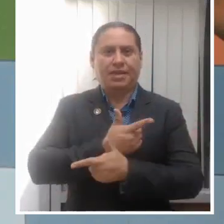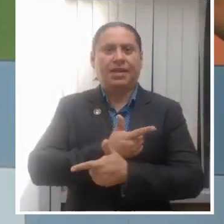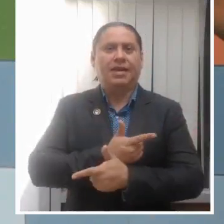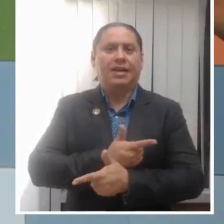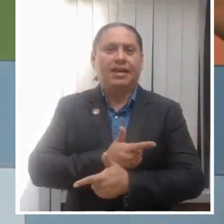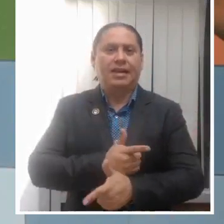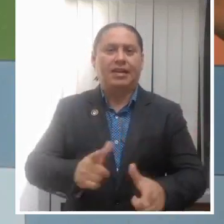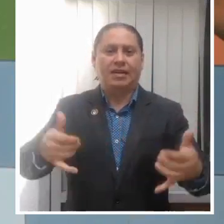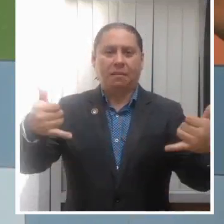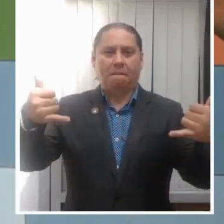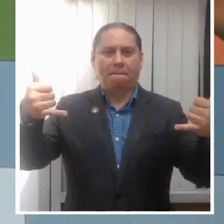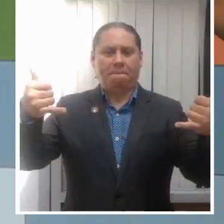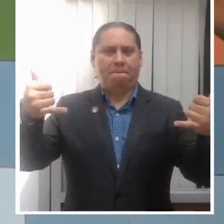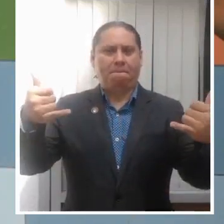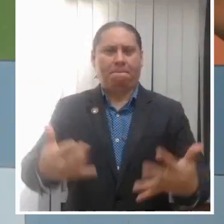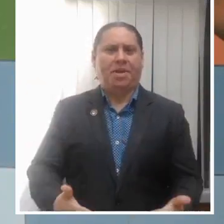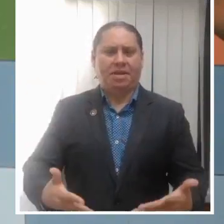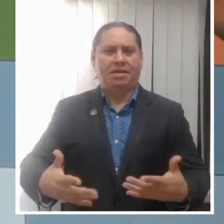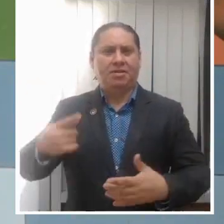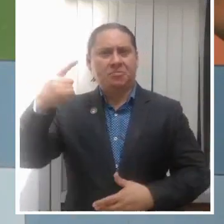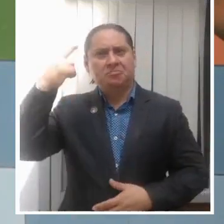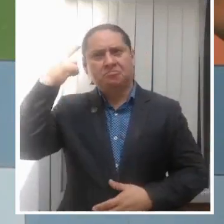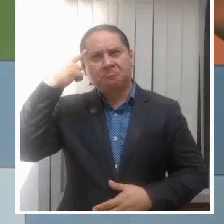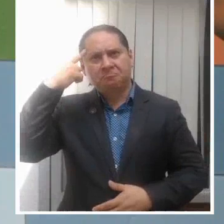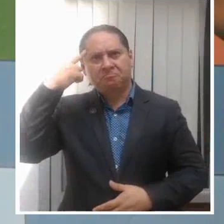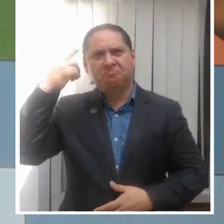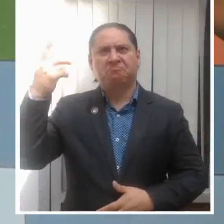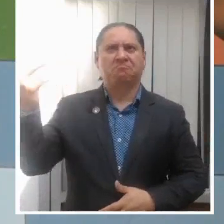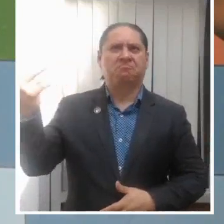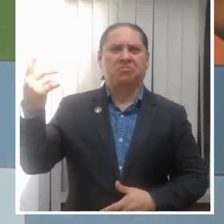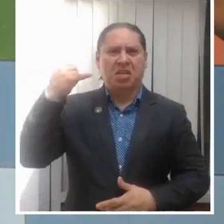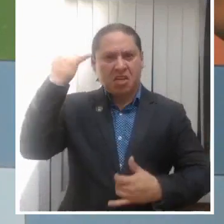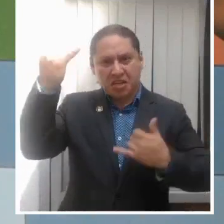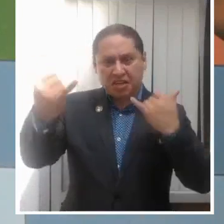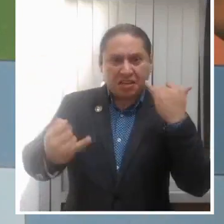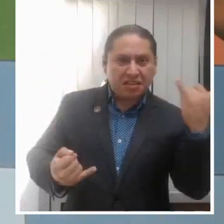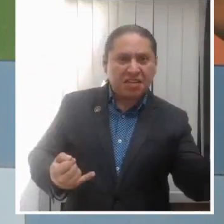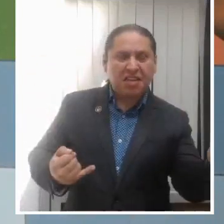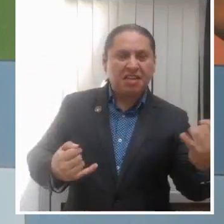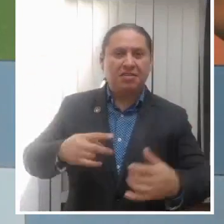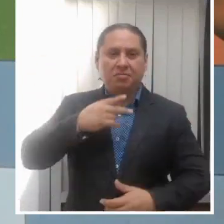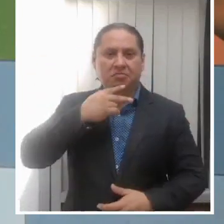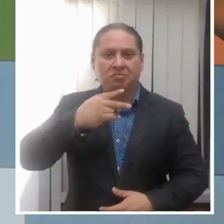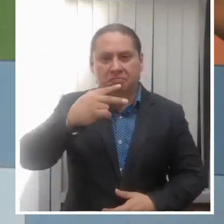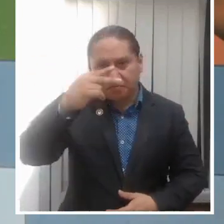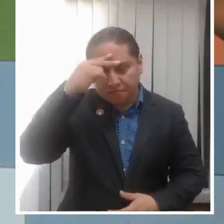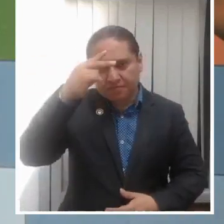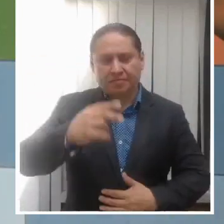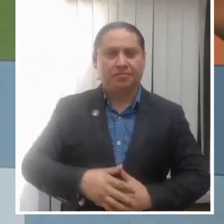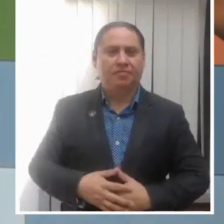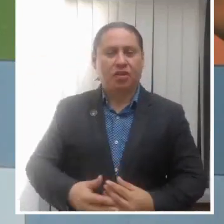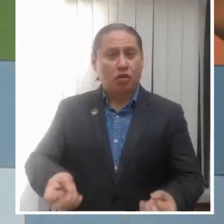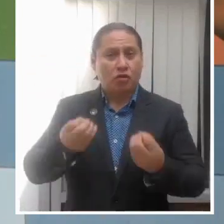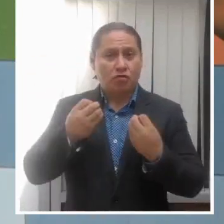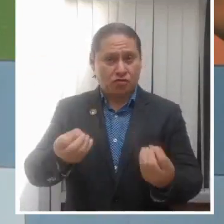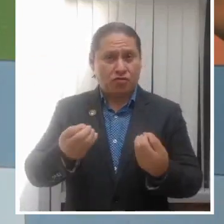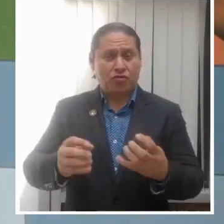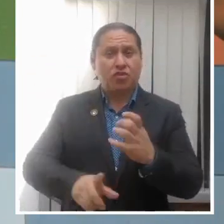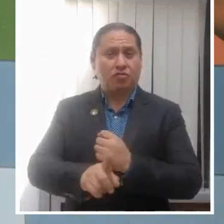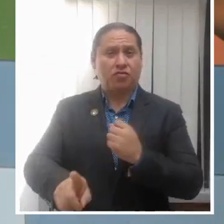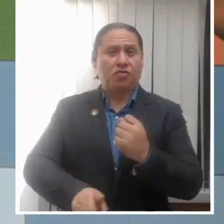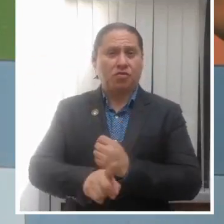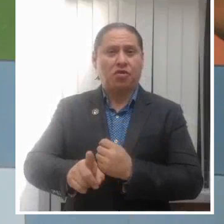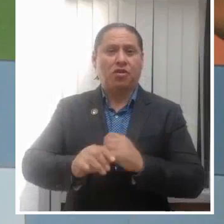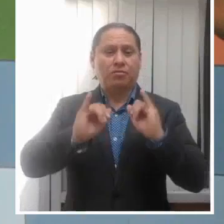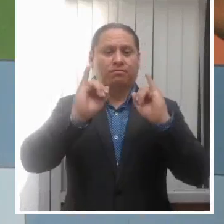de la pesada losa de los mitos y los prejuicios provenientes de la ignorancia. Muchos de nuestros problemas